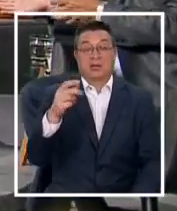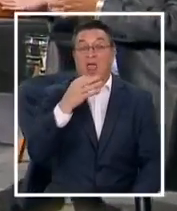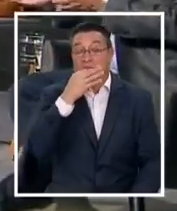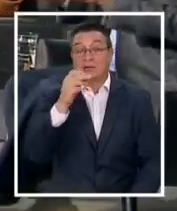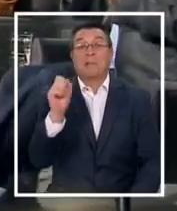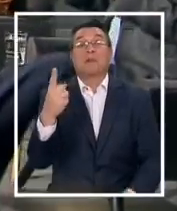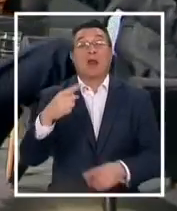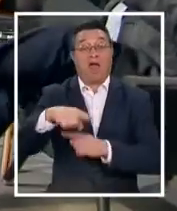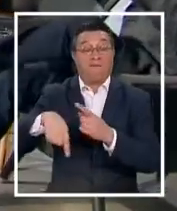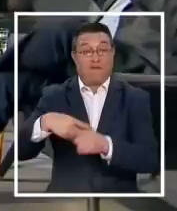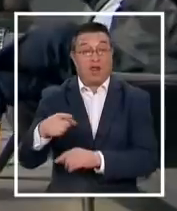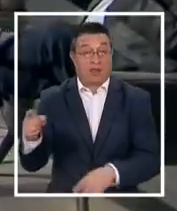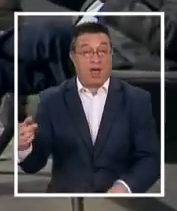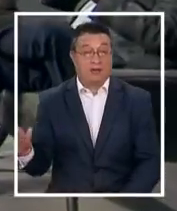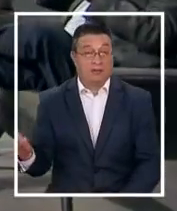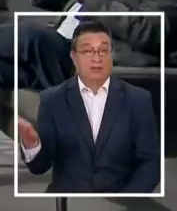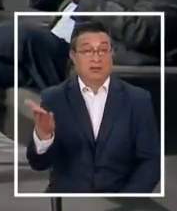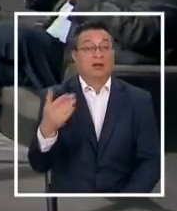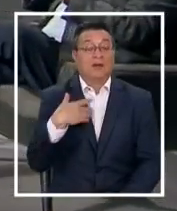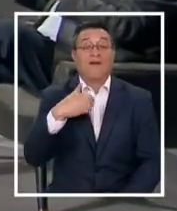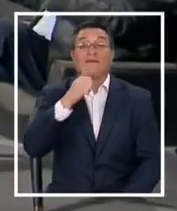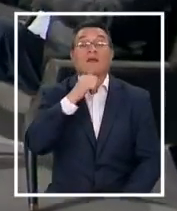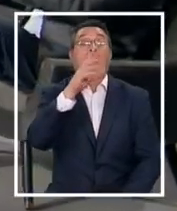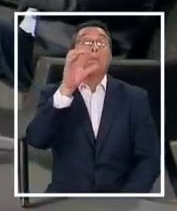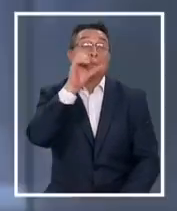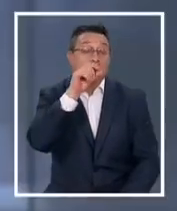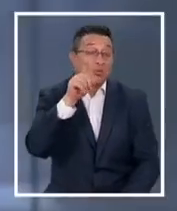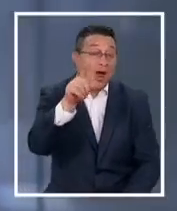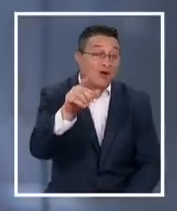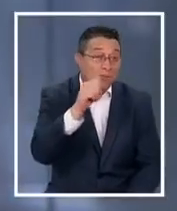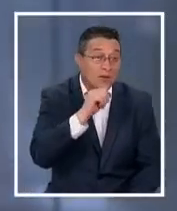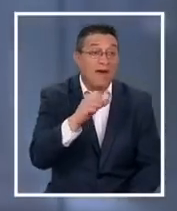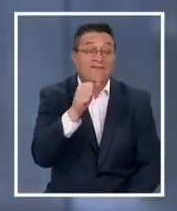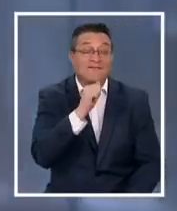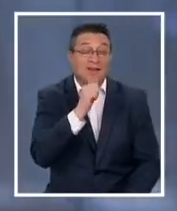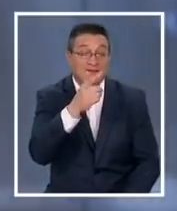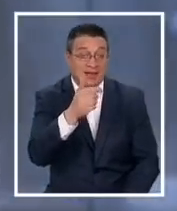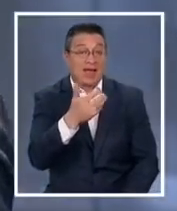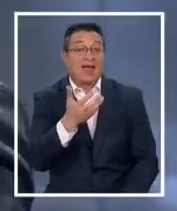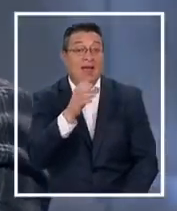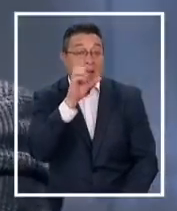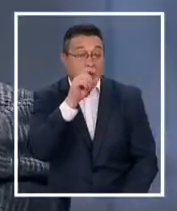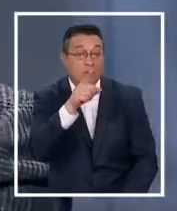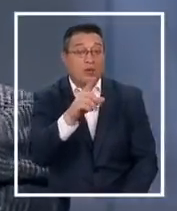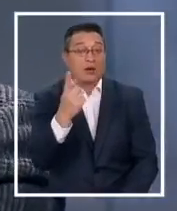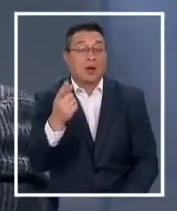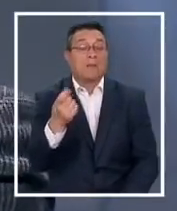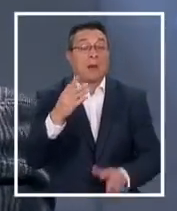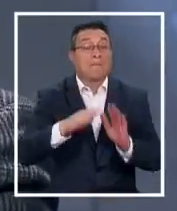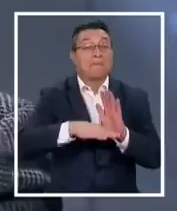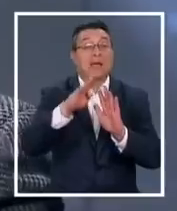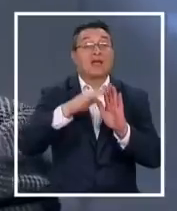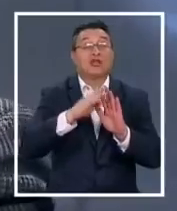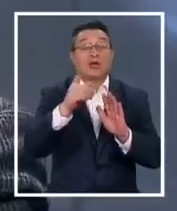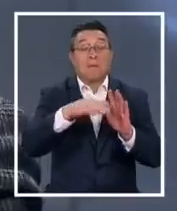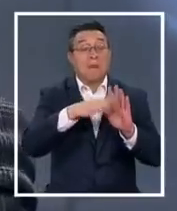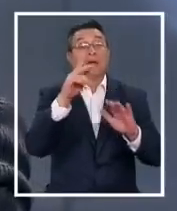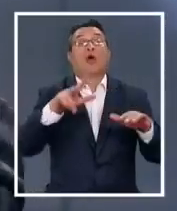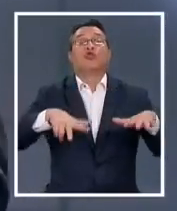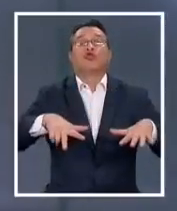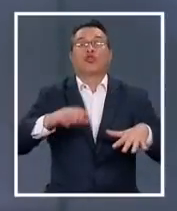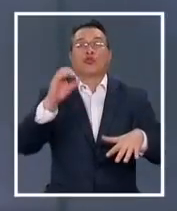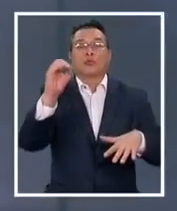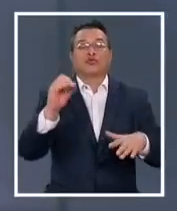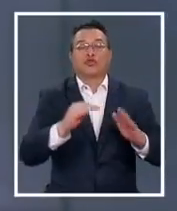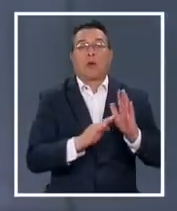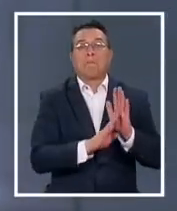vuelta. Entonces, lo que les falta a los peruanos para evitar llegar a lo que llegaron, que la primera mayoría tiene 18% y